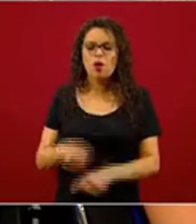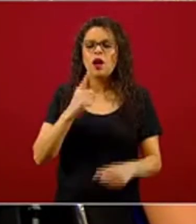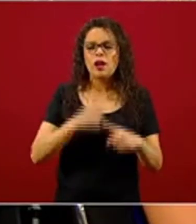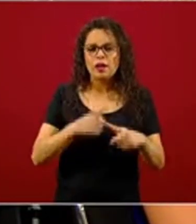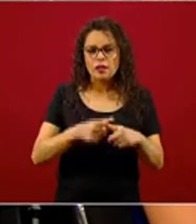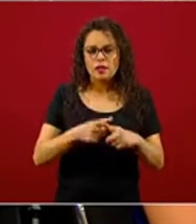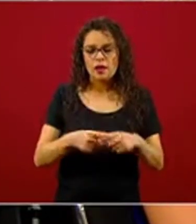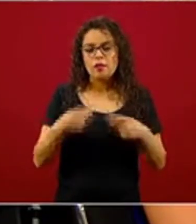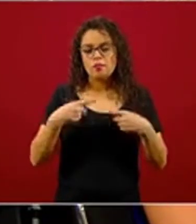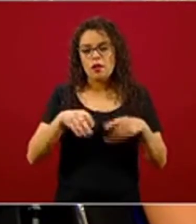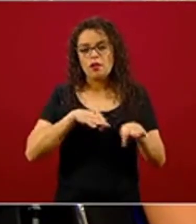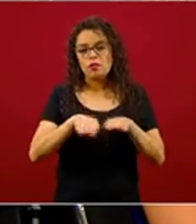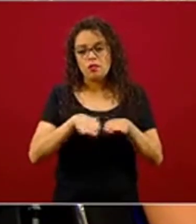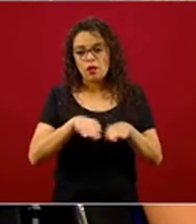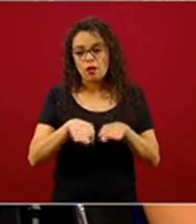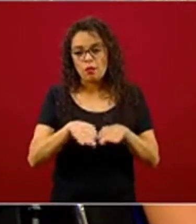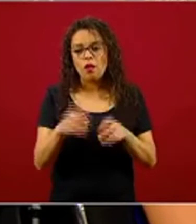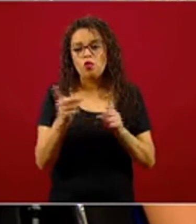de las